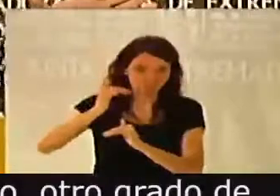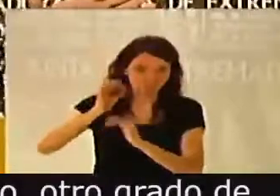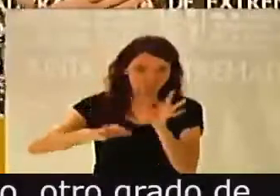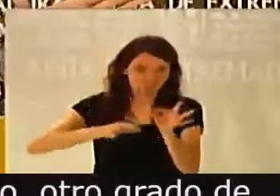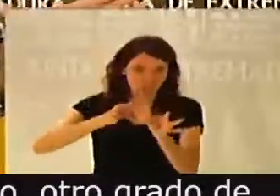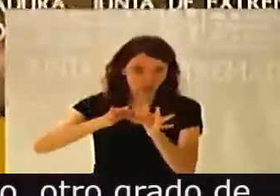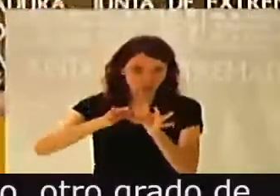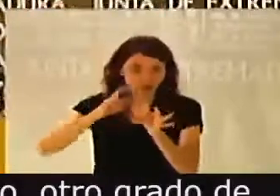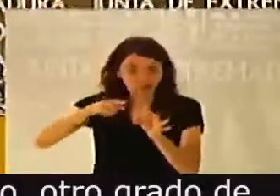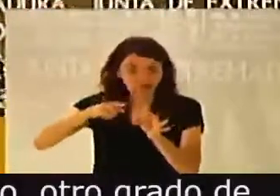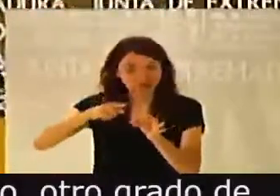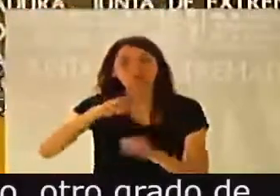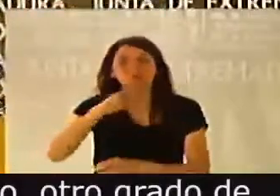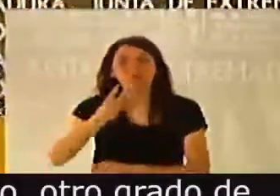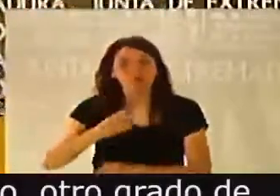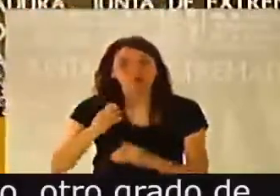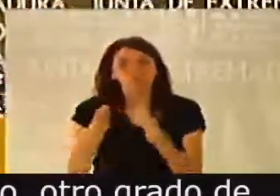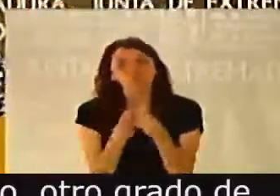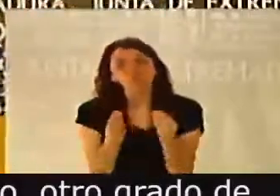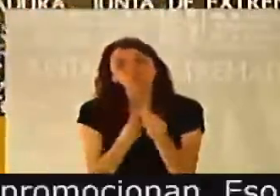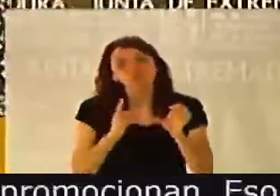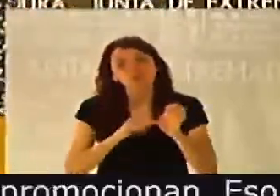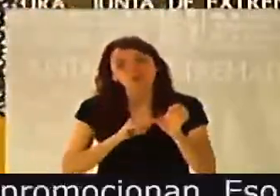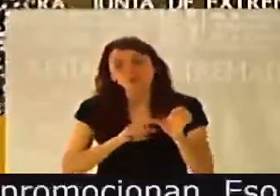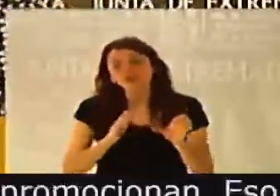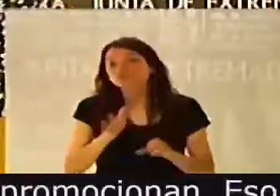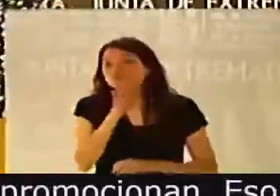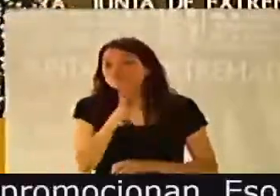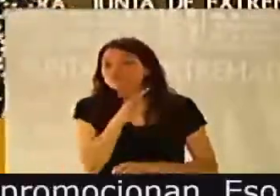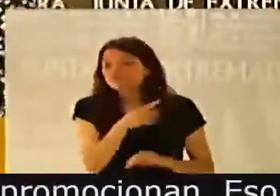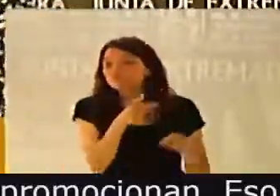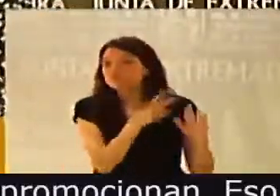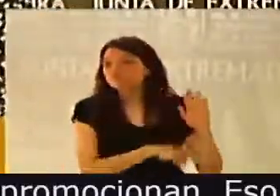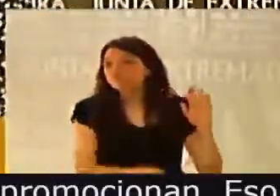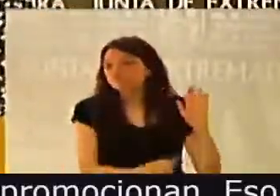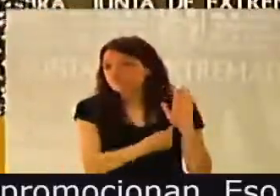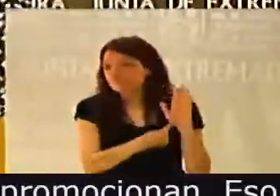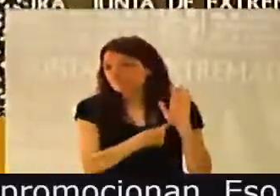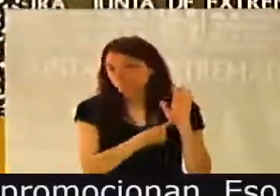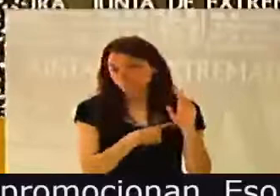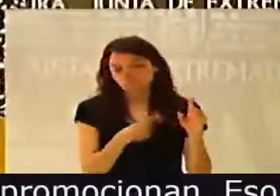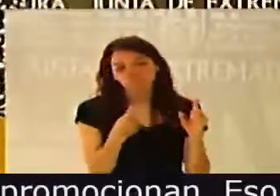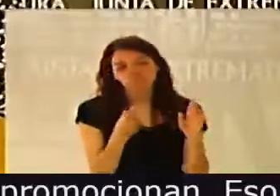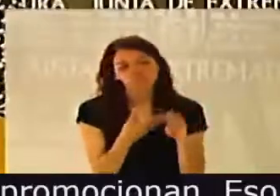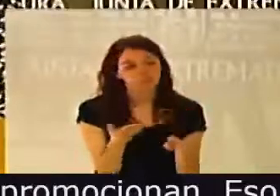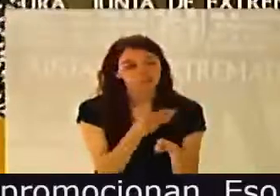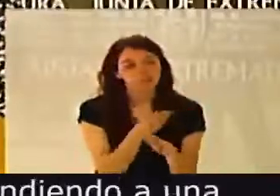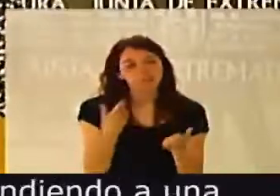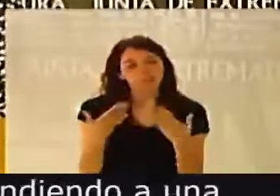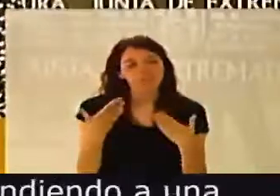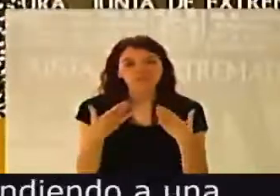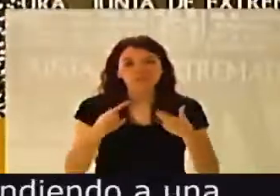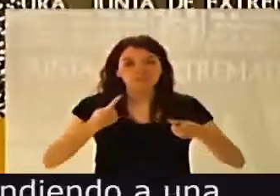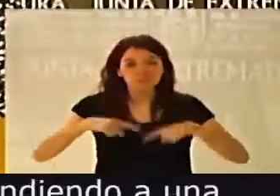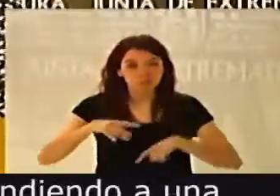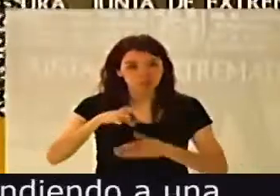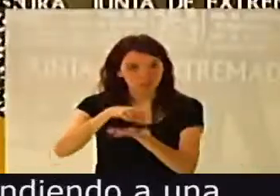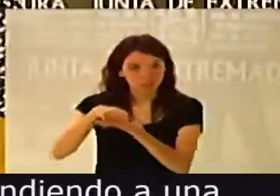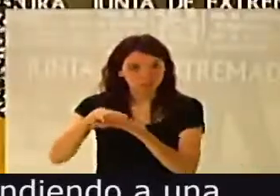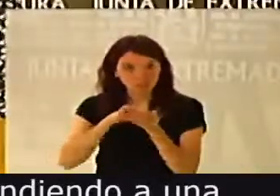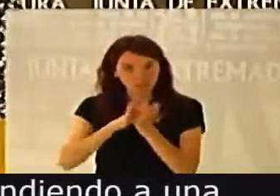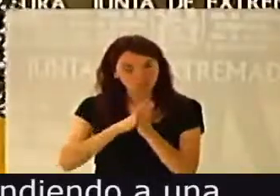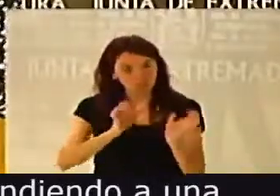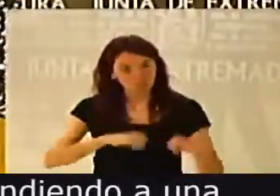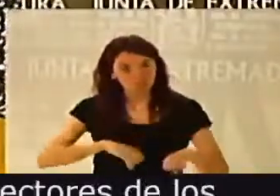de Extremadura, atendiendo a una instrucción clara que se ha trabajado con los directores de los centros para asegurar siempre las